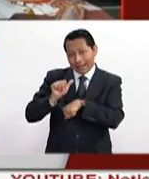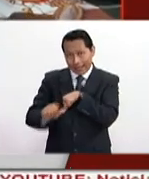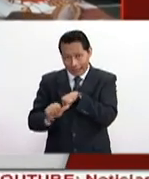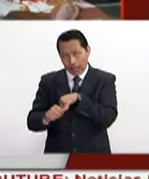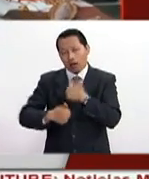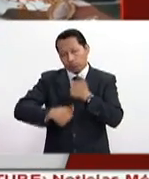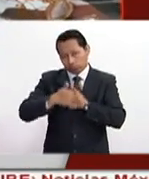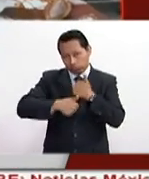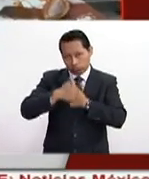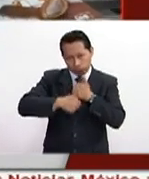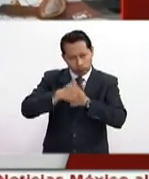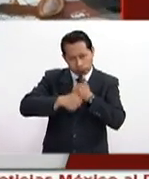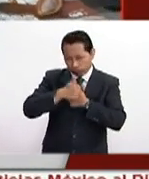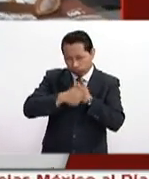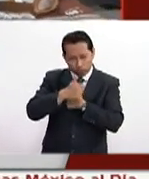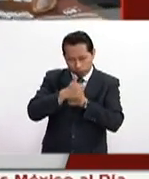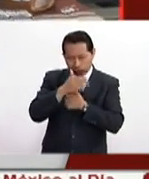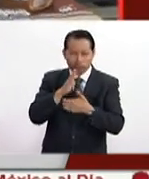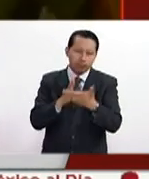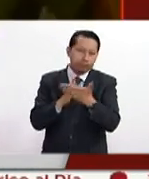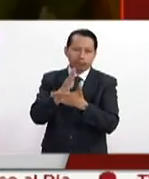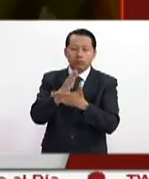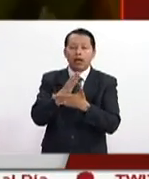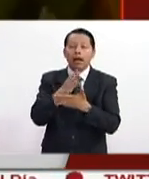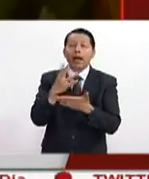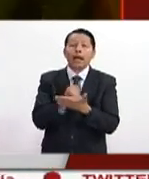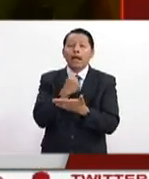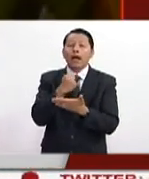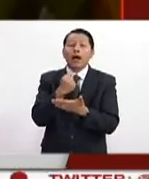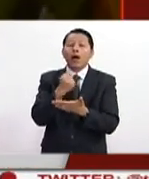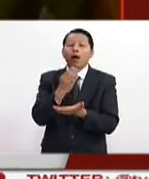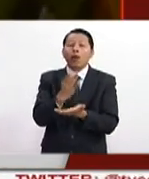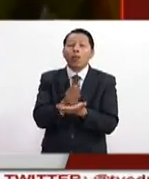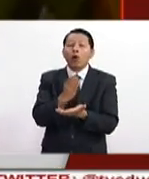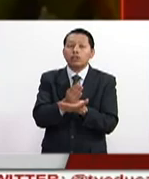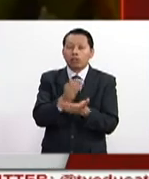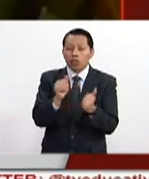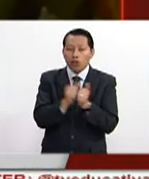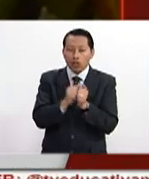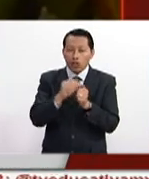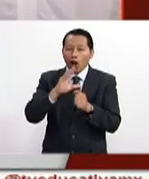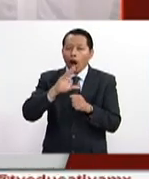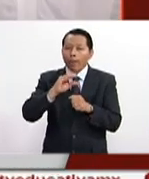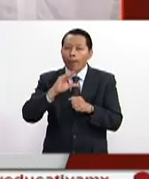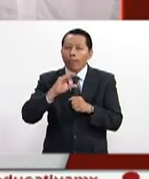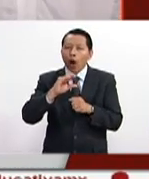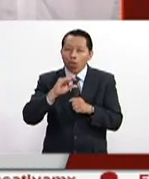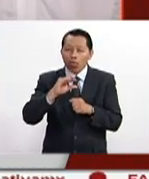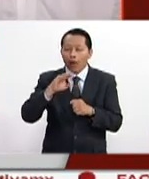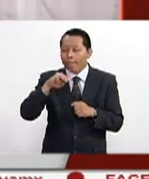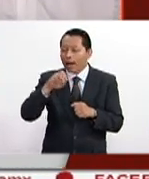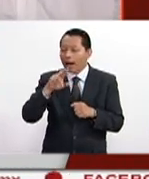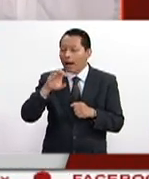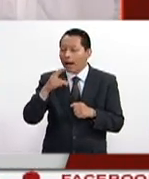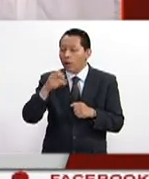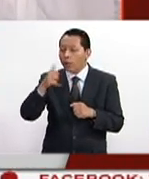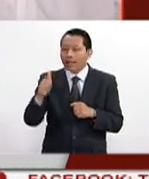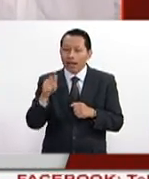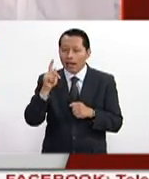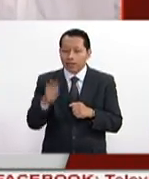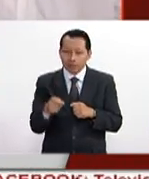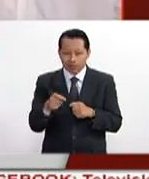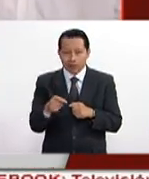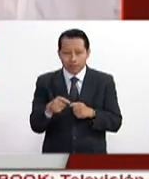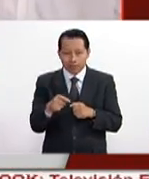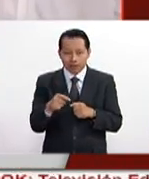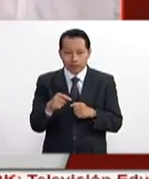Y logramos una medalla de bronce con un bombón de maracuyá, un bombón en chocolatería no es el